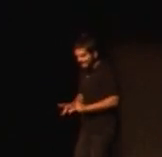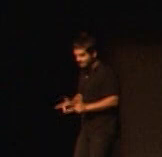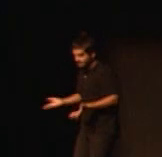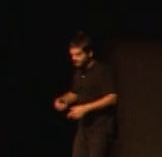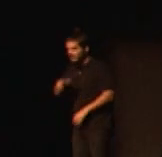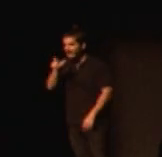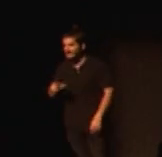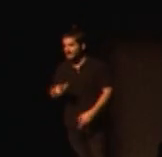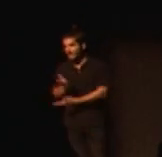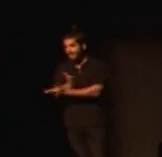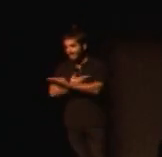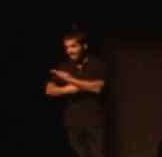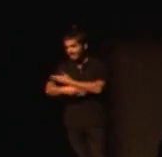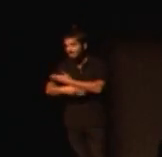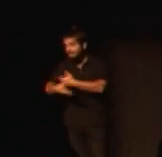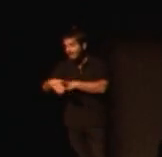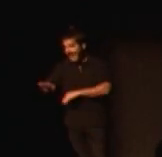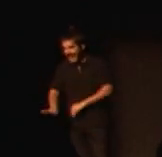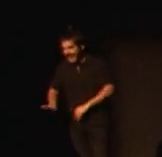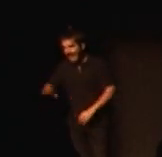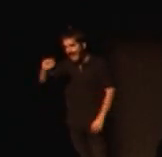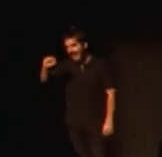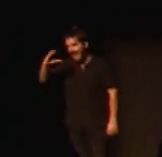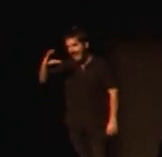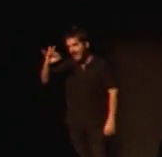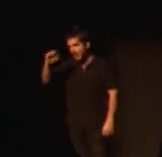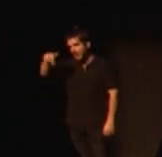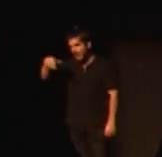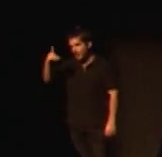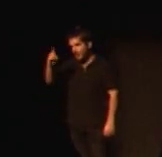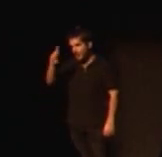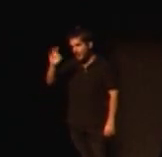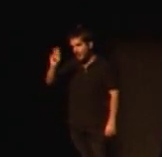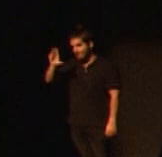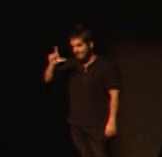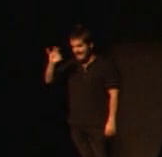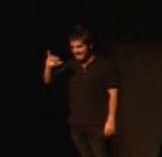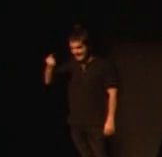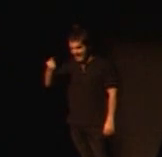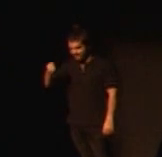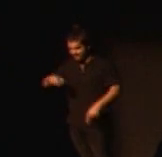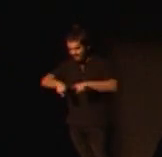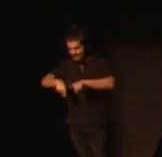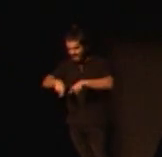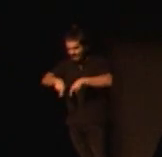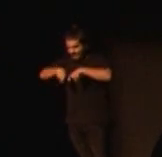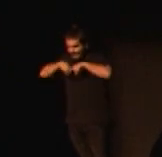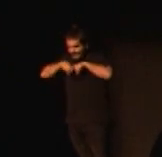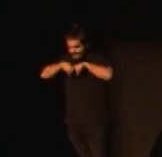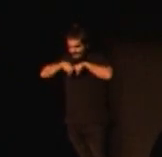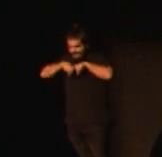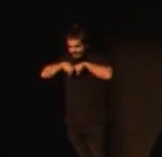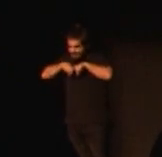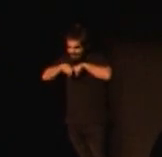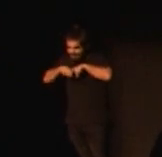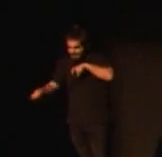encima en una persona con acondroplasia, que es una forma de enanismo, porque ahí cada uno llevamos lo nuestro. Pero oye, que en vez de enfadarse, es que